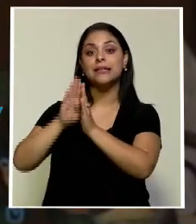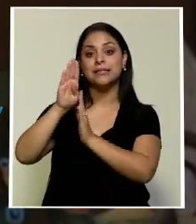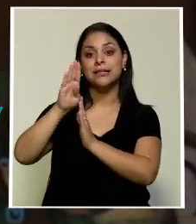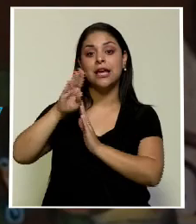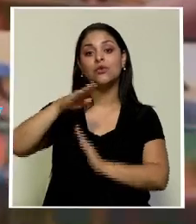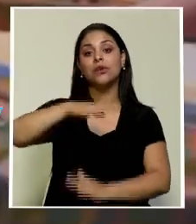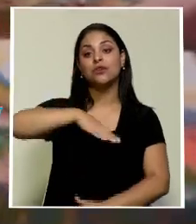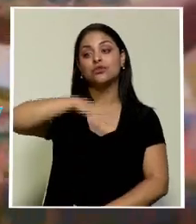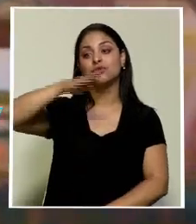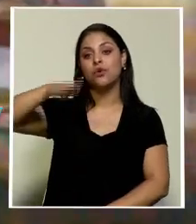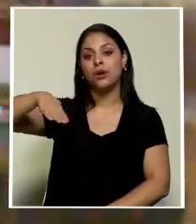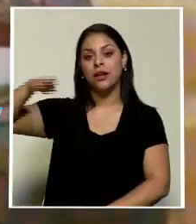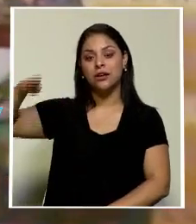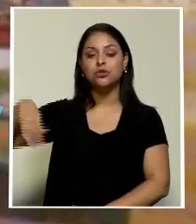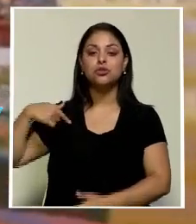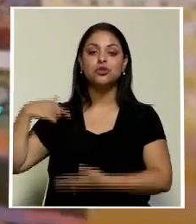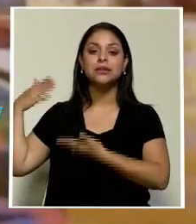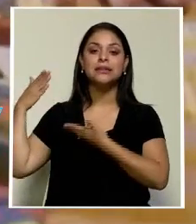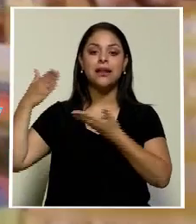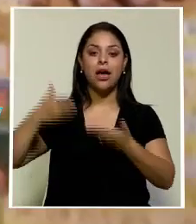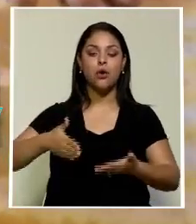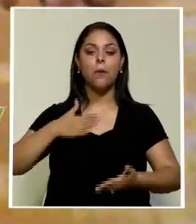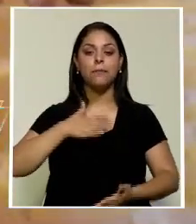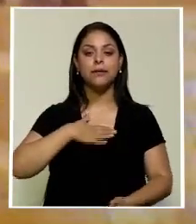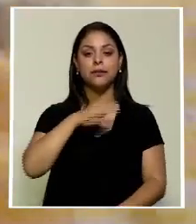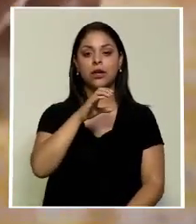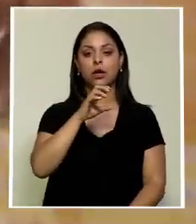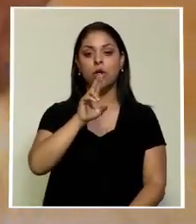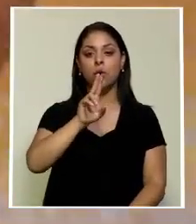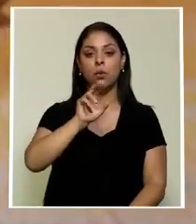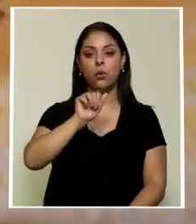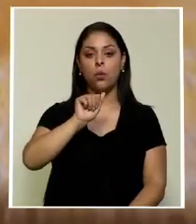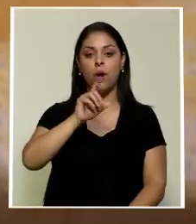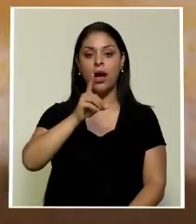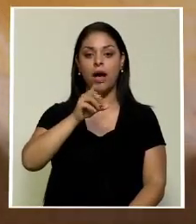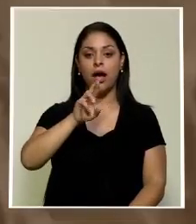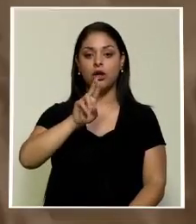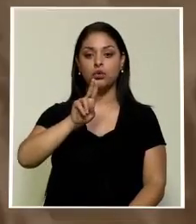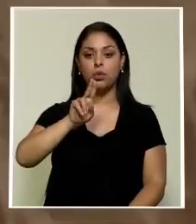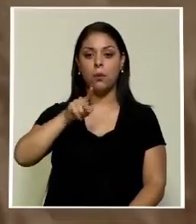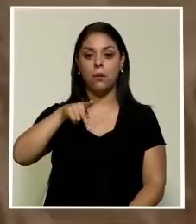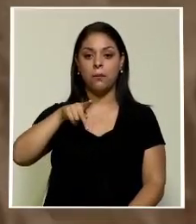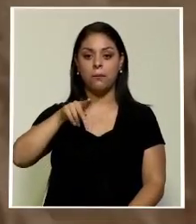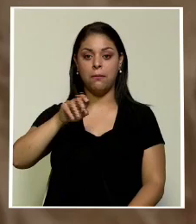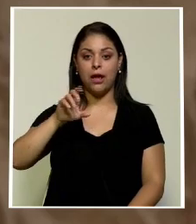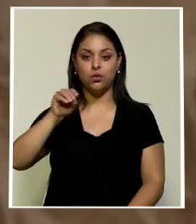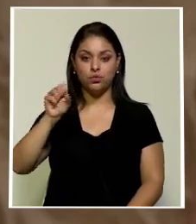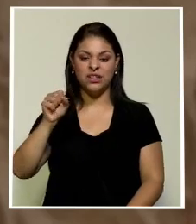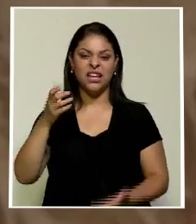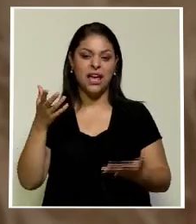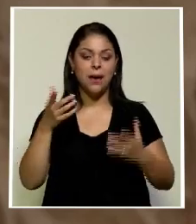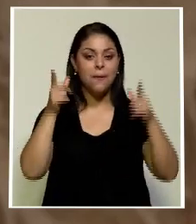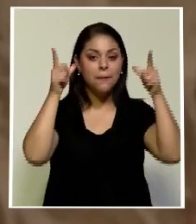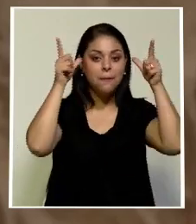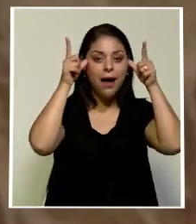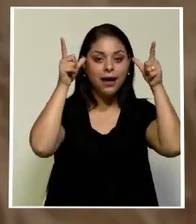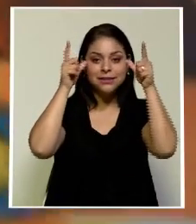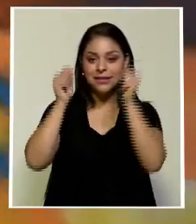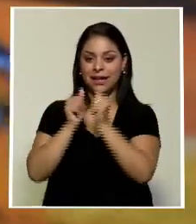siempre, mis cuadrúpedos, que son vacas y caballos divinos,